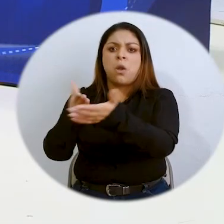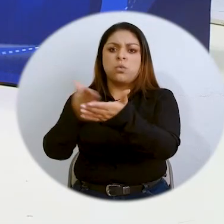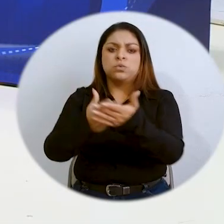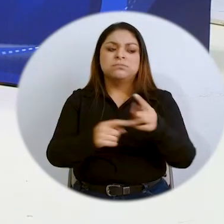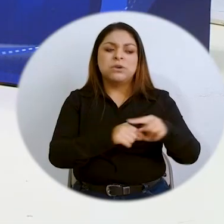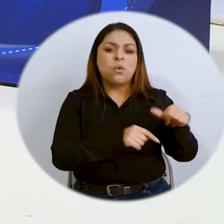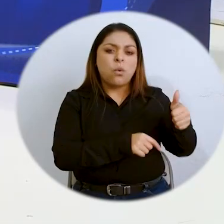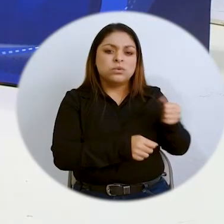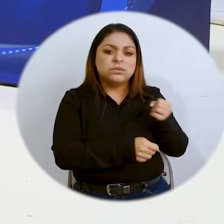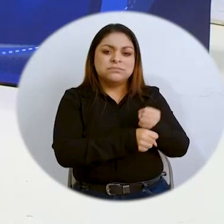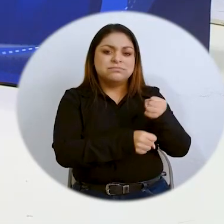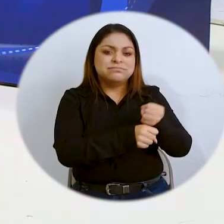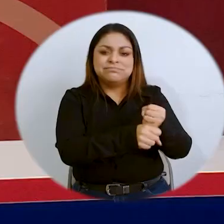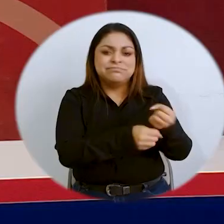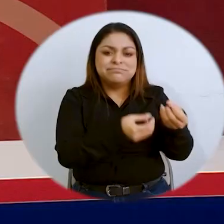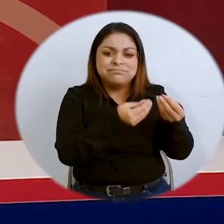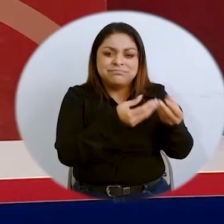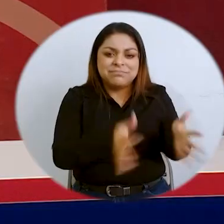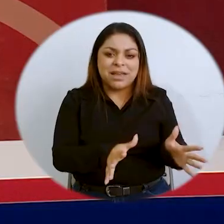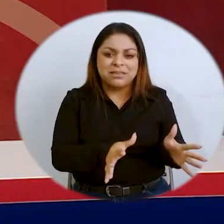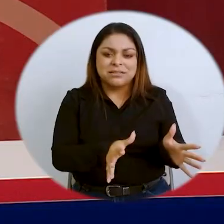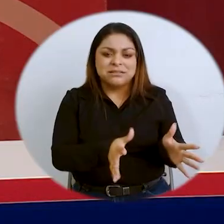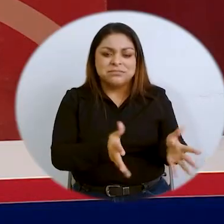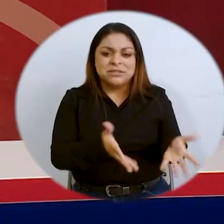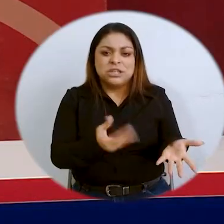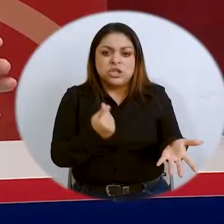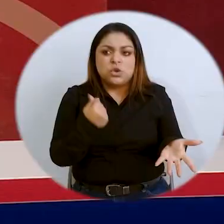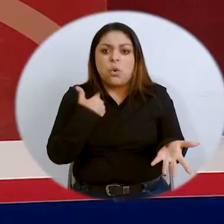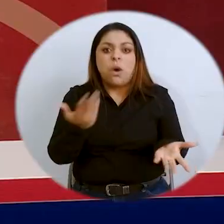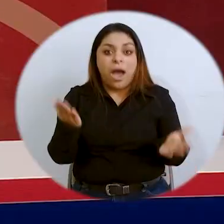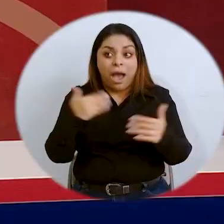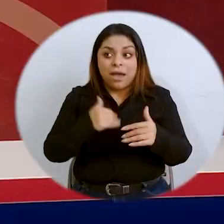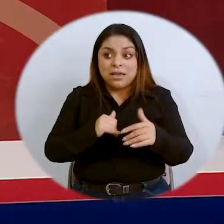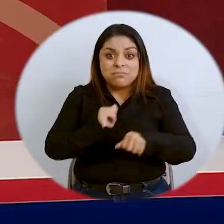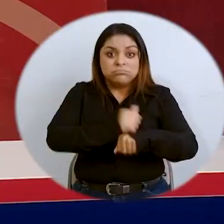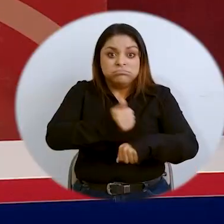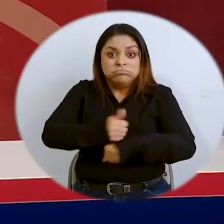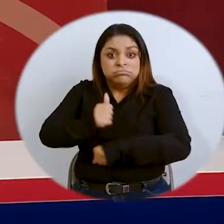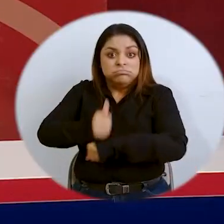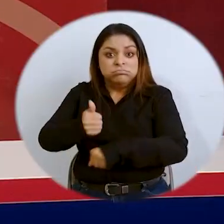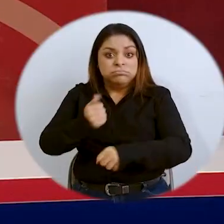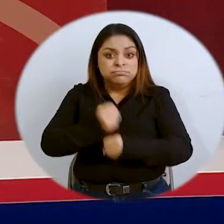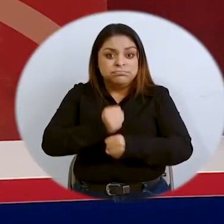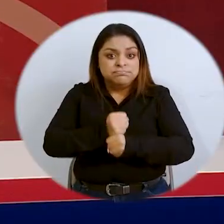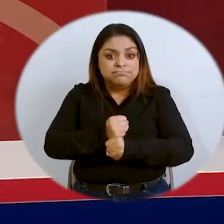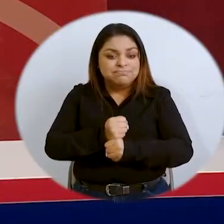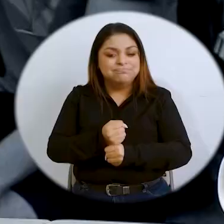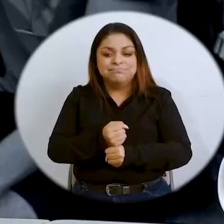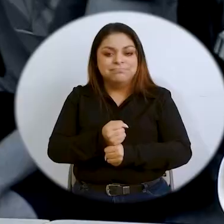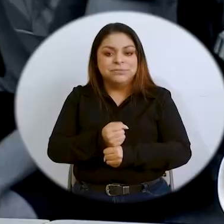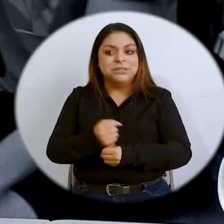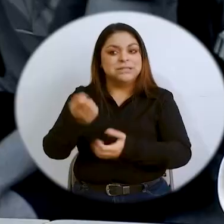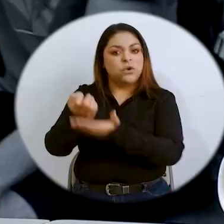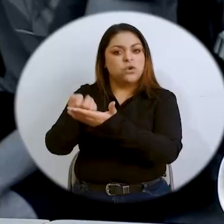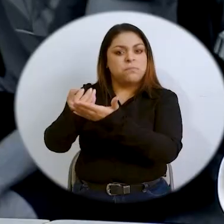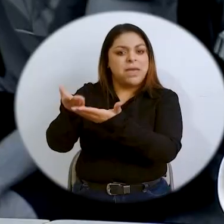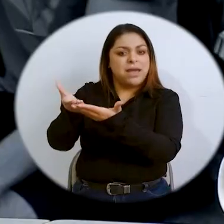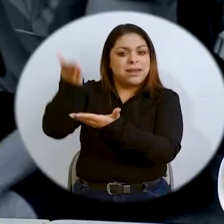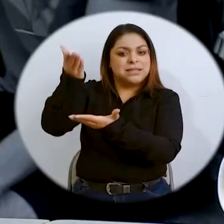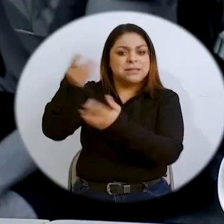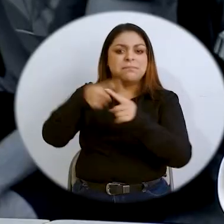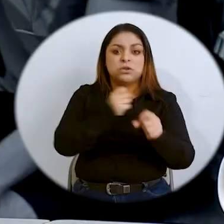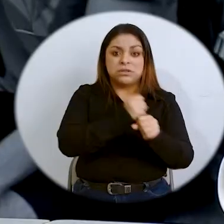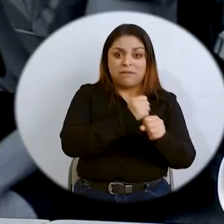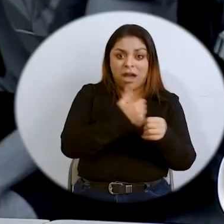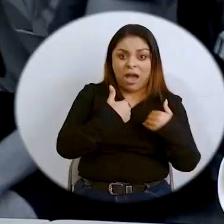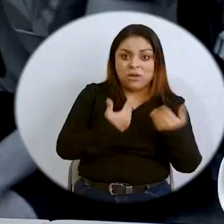generación de empleos en algunas áreas, en otras áreas estamos perdiendo y como saldo neto no estamos creando empleos. Es decir, la economía crece pero no crea nuevos